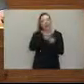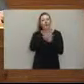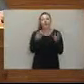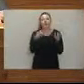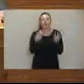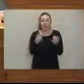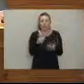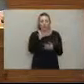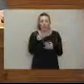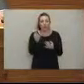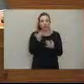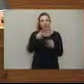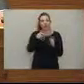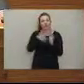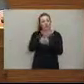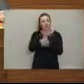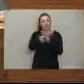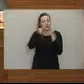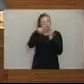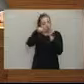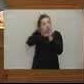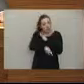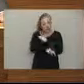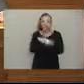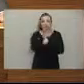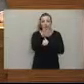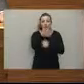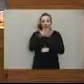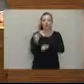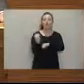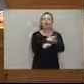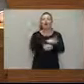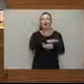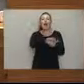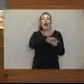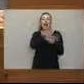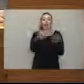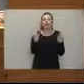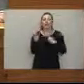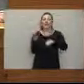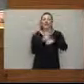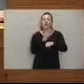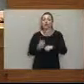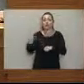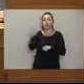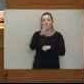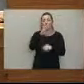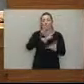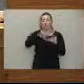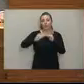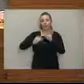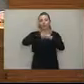más detallada de lo que ha hecho usted, de a qué fondo nos estamos refiriendo, este Fondo Europeo de Adaptación a la